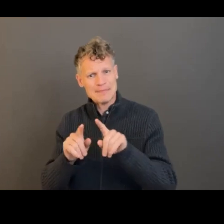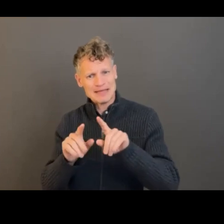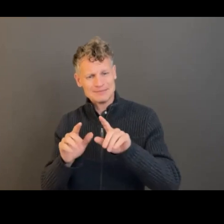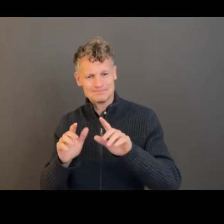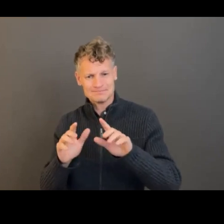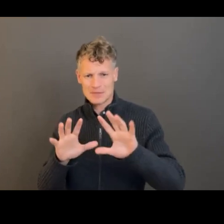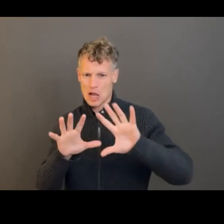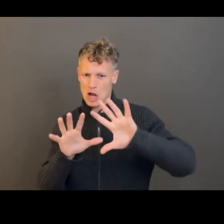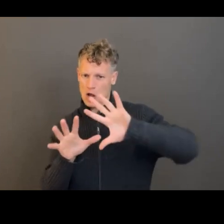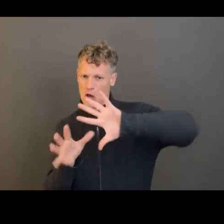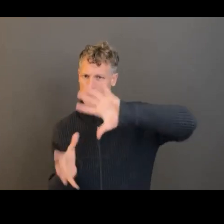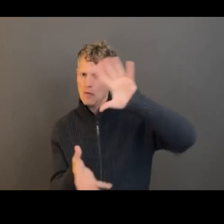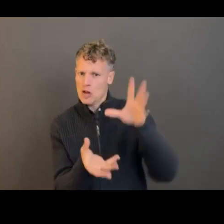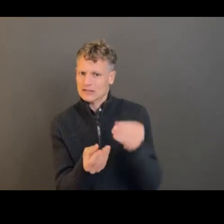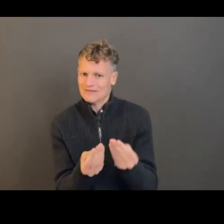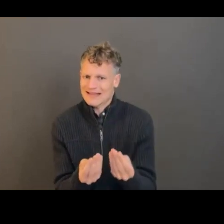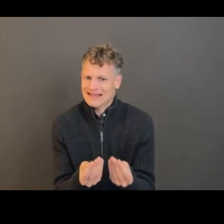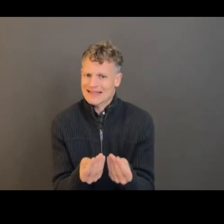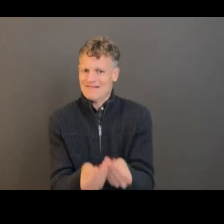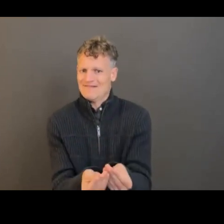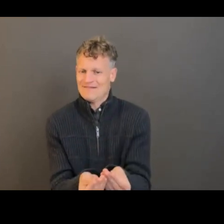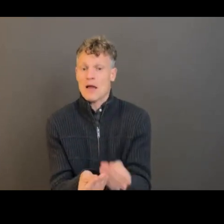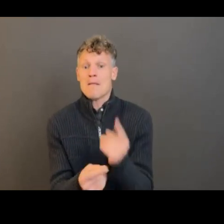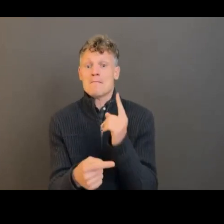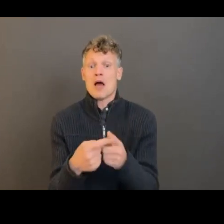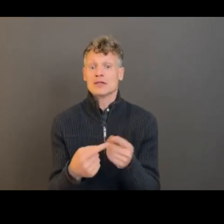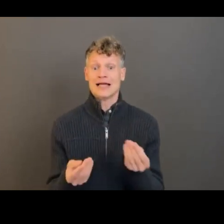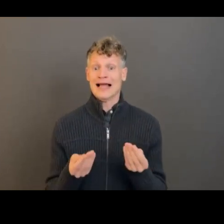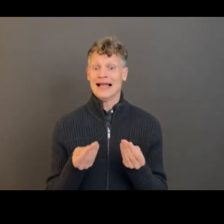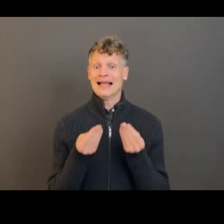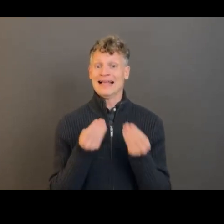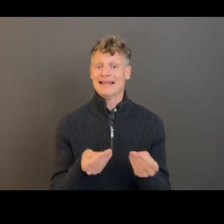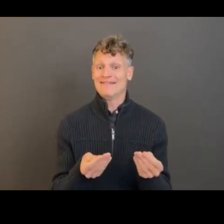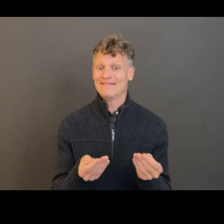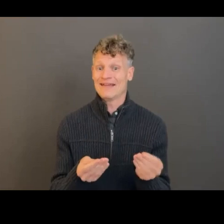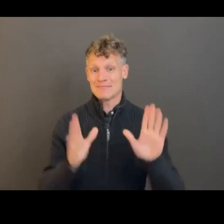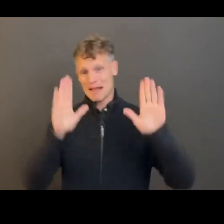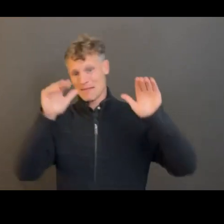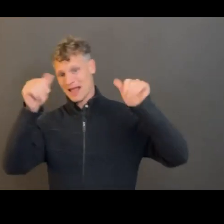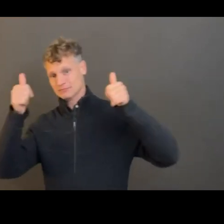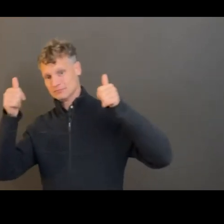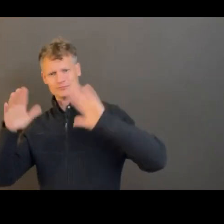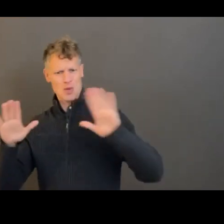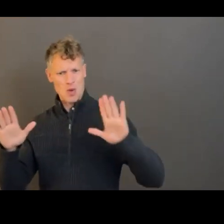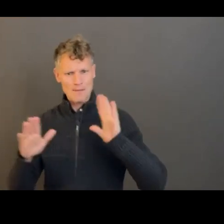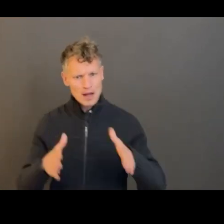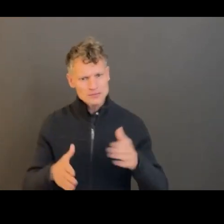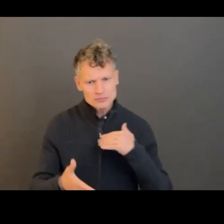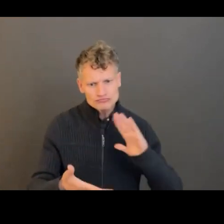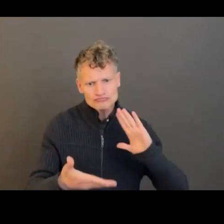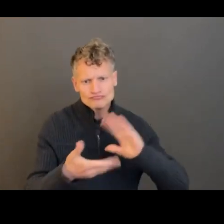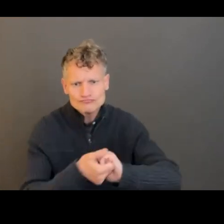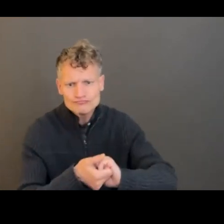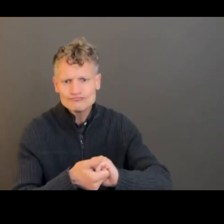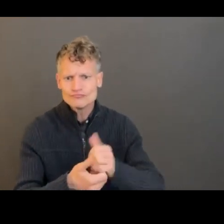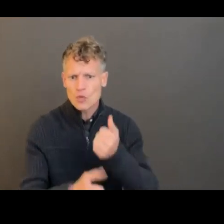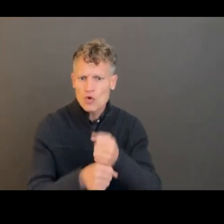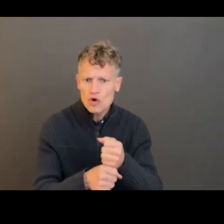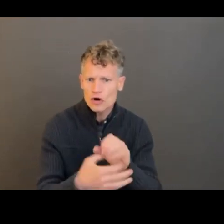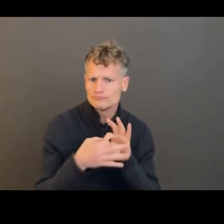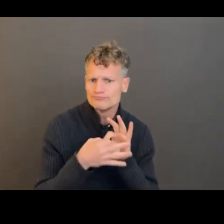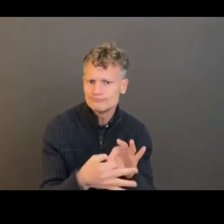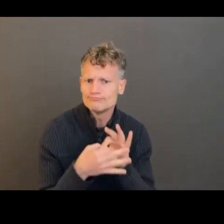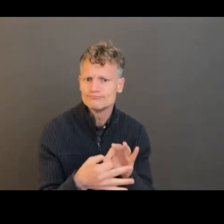integrativa y exhaustiva en conjunción con la participación de las comunidades. Para nosotros es crucial entender que